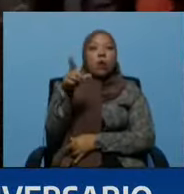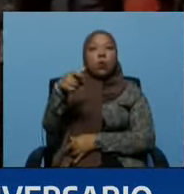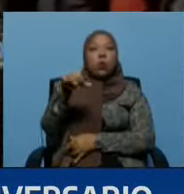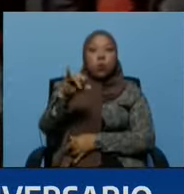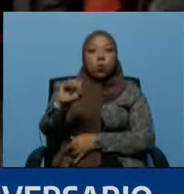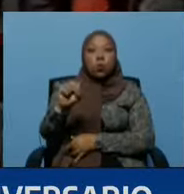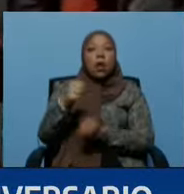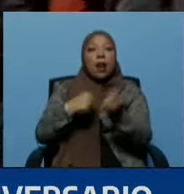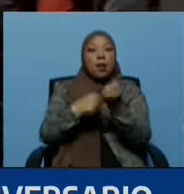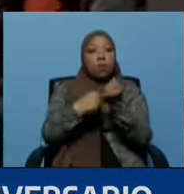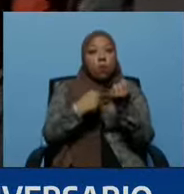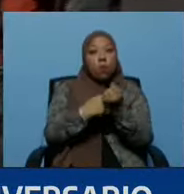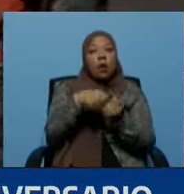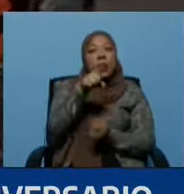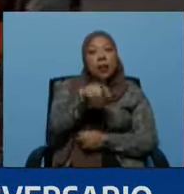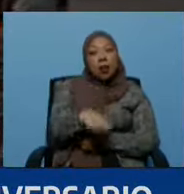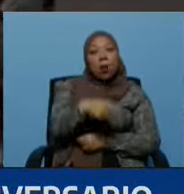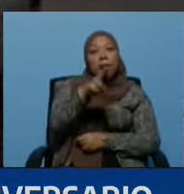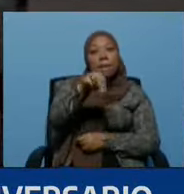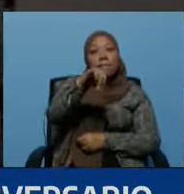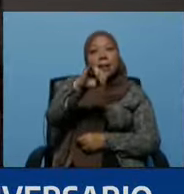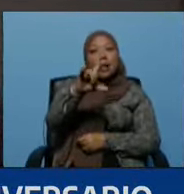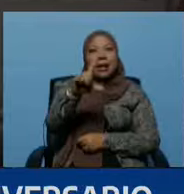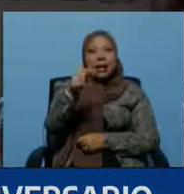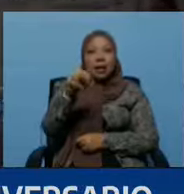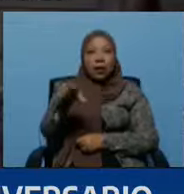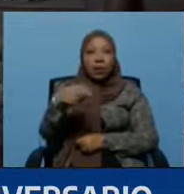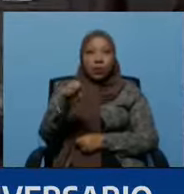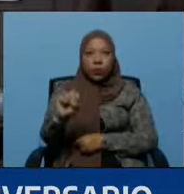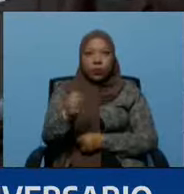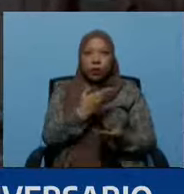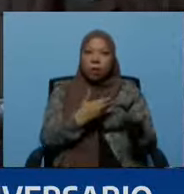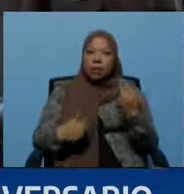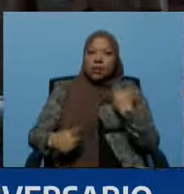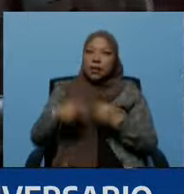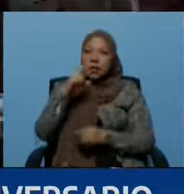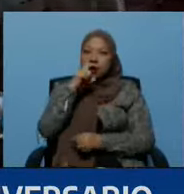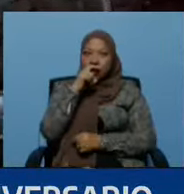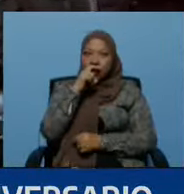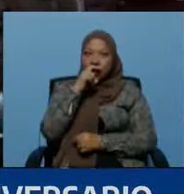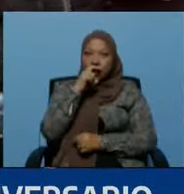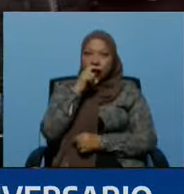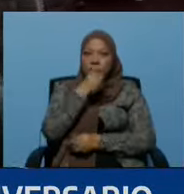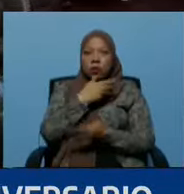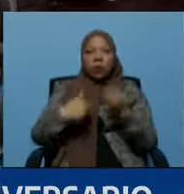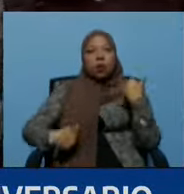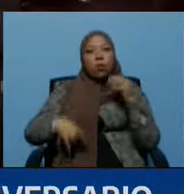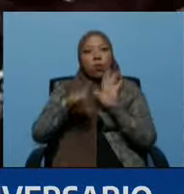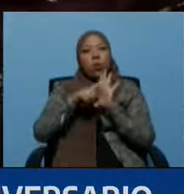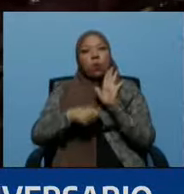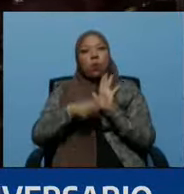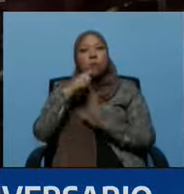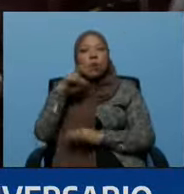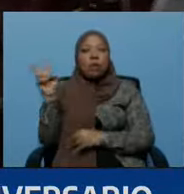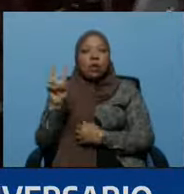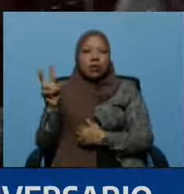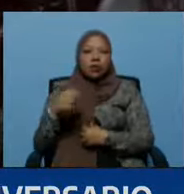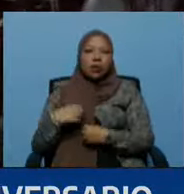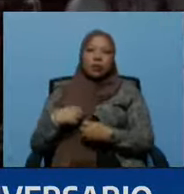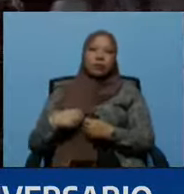auxiliar Benítez Polanco Milagro de Los Ángeles. Recibe el señor Nicolás Maduro Moros, presidente constitucional de la República Bolivariana de